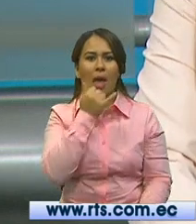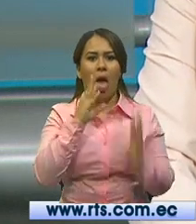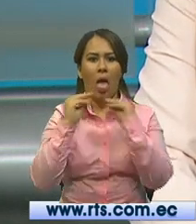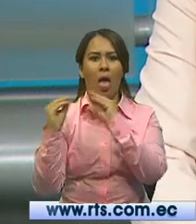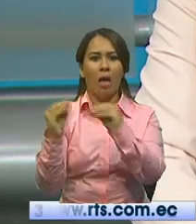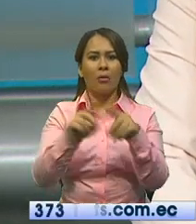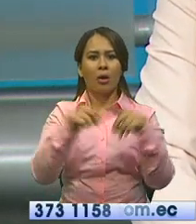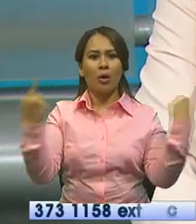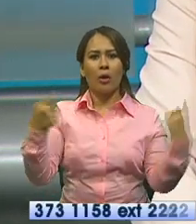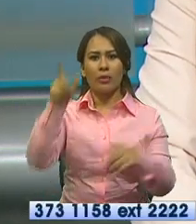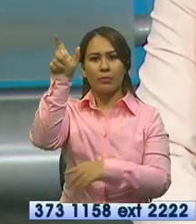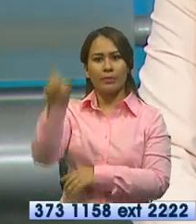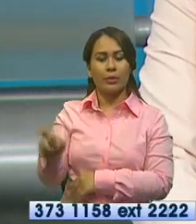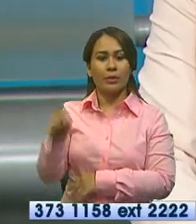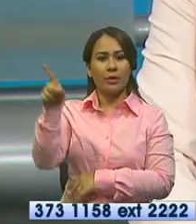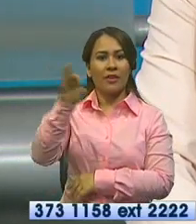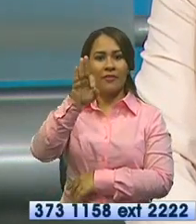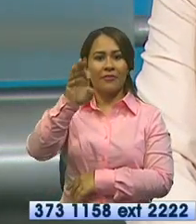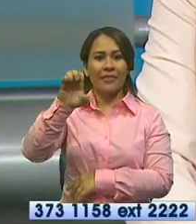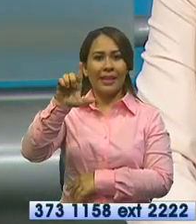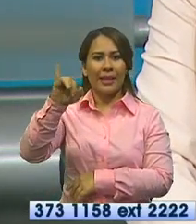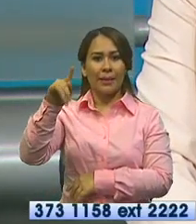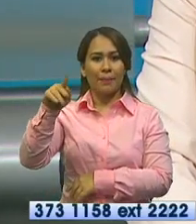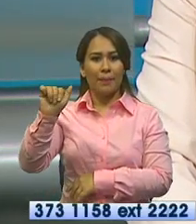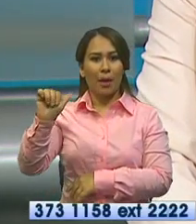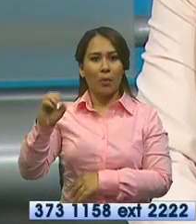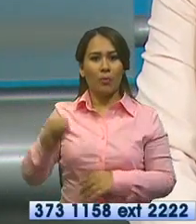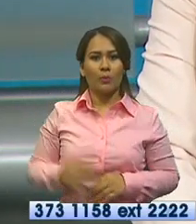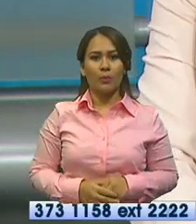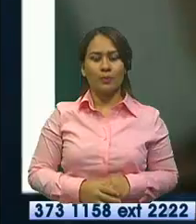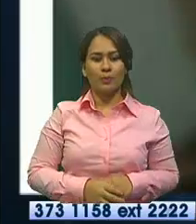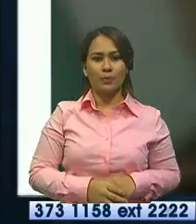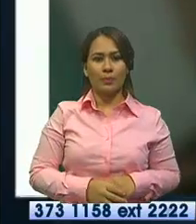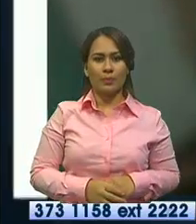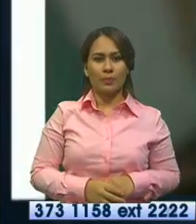ATV afiliado a la red de noticias, Alba Visión.